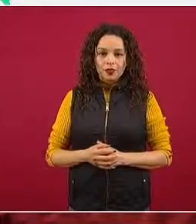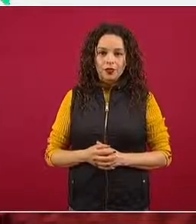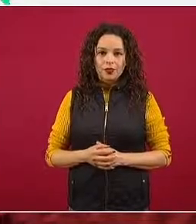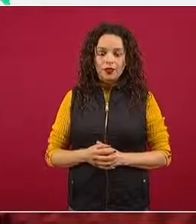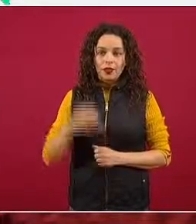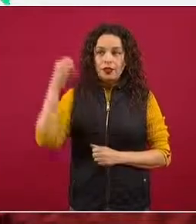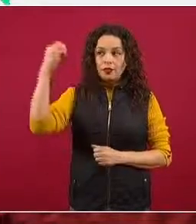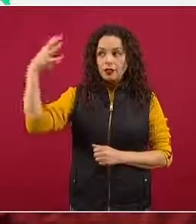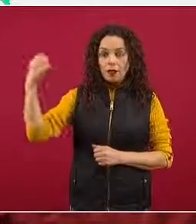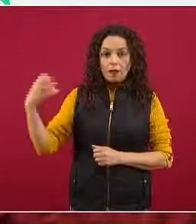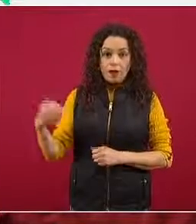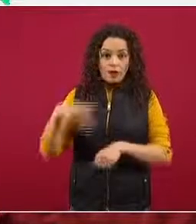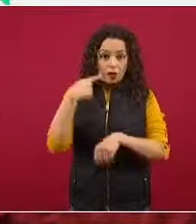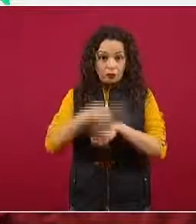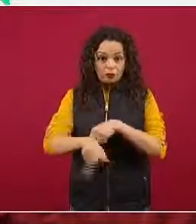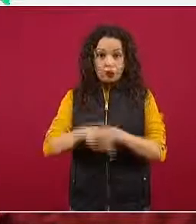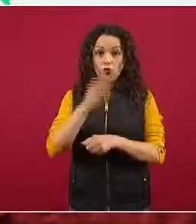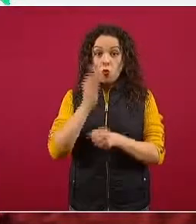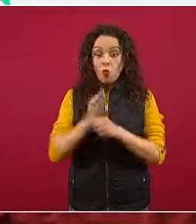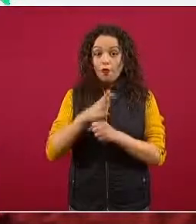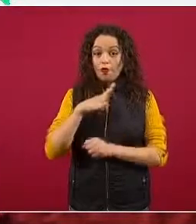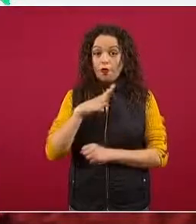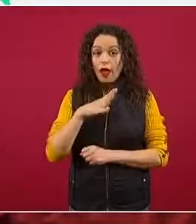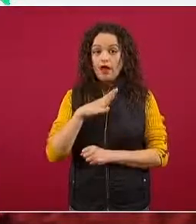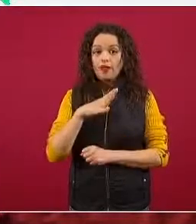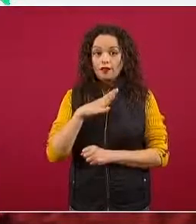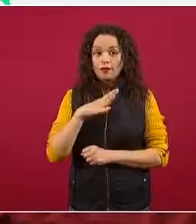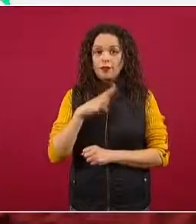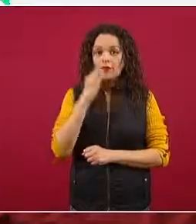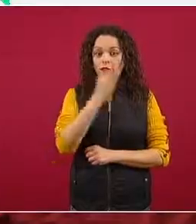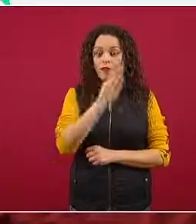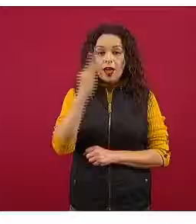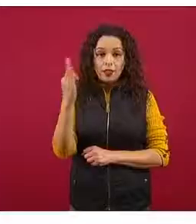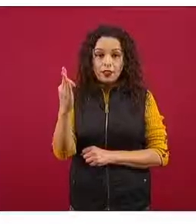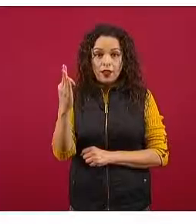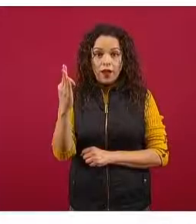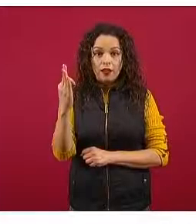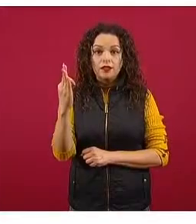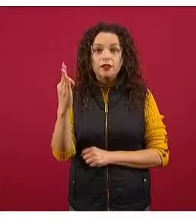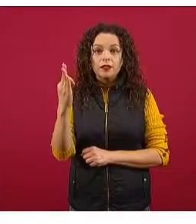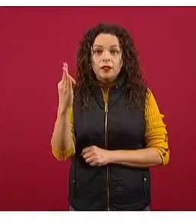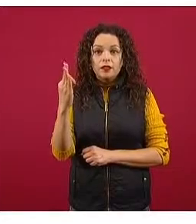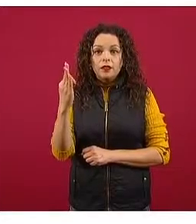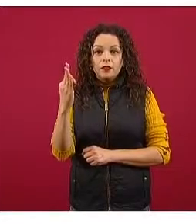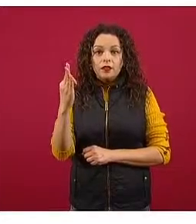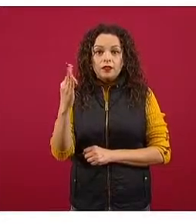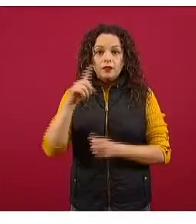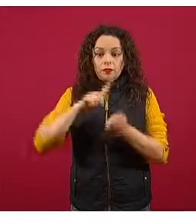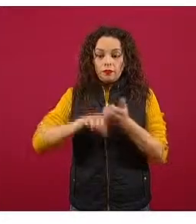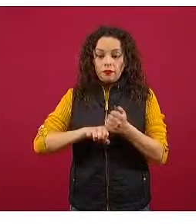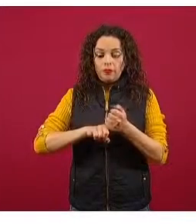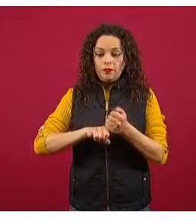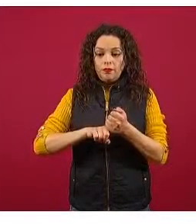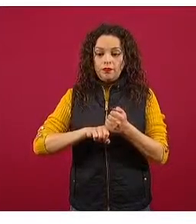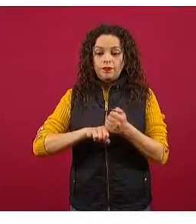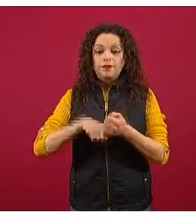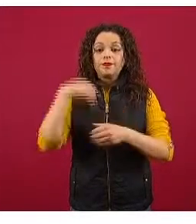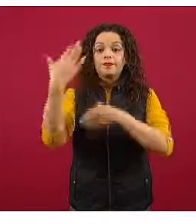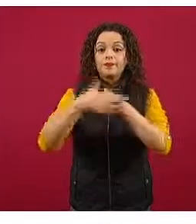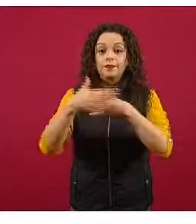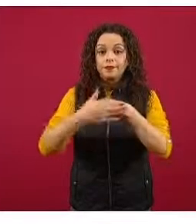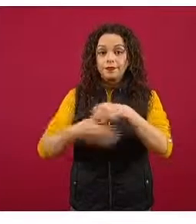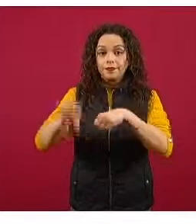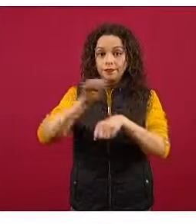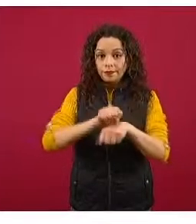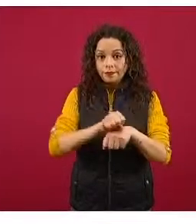El semáforo de riesgo epidémico vigente durante lo que resta la siguiente semana hasta